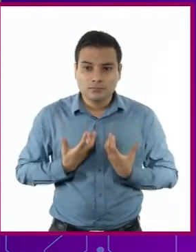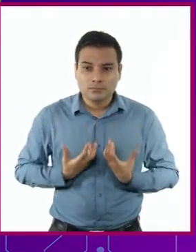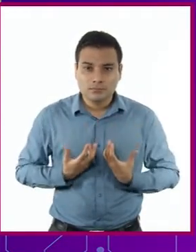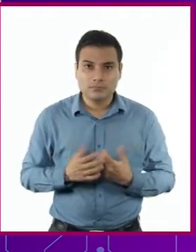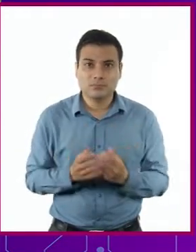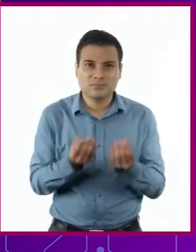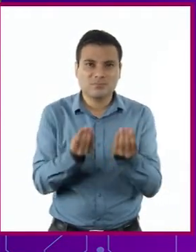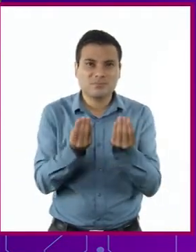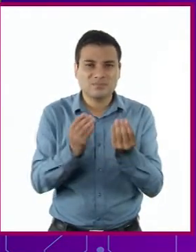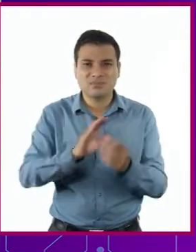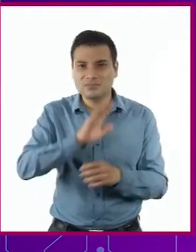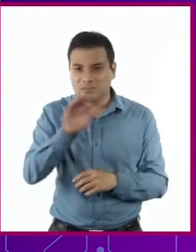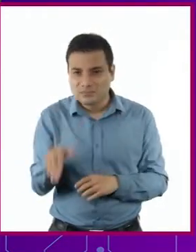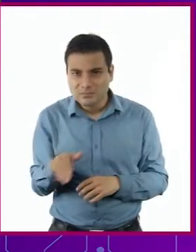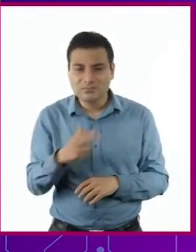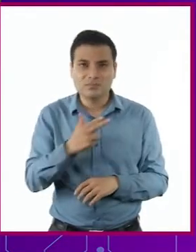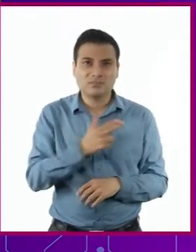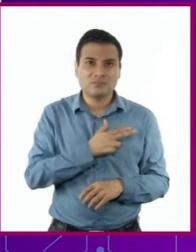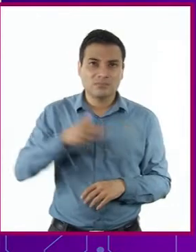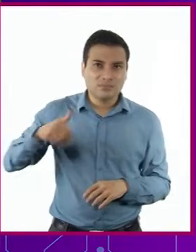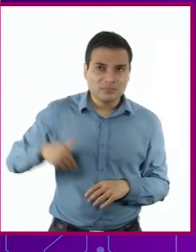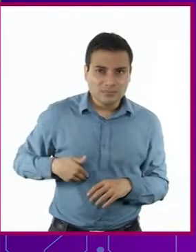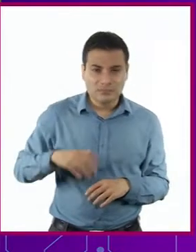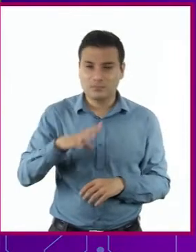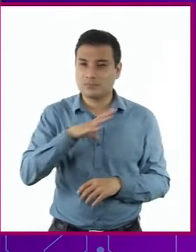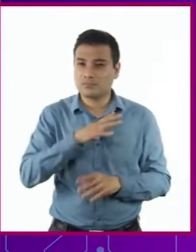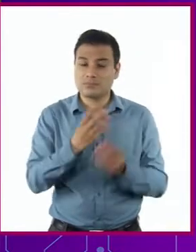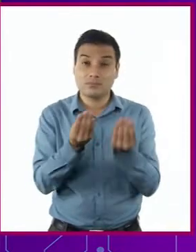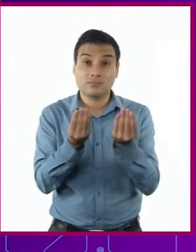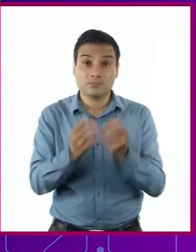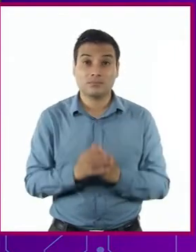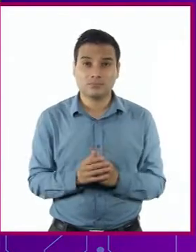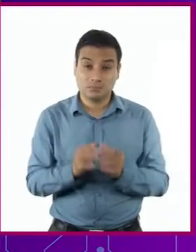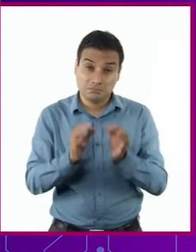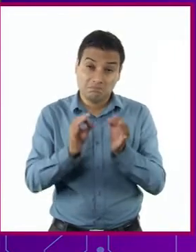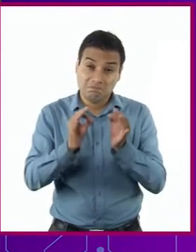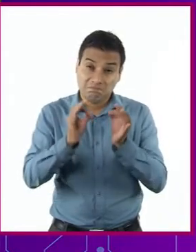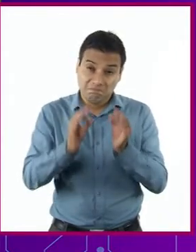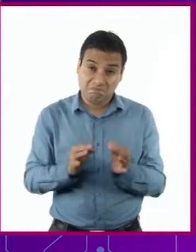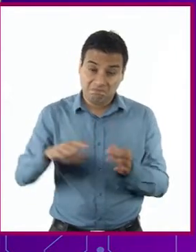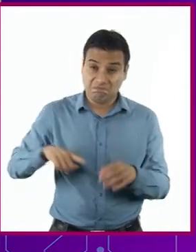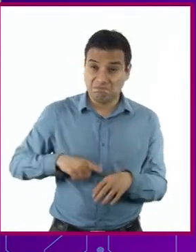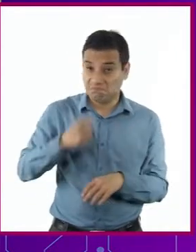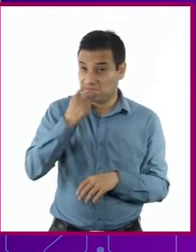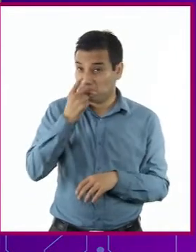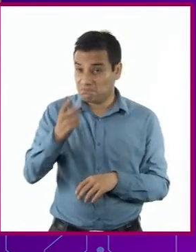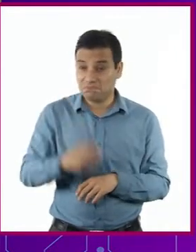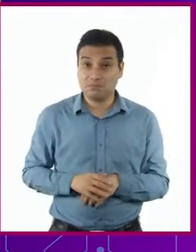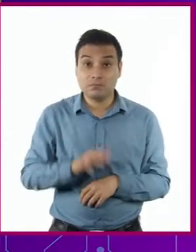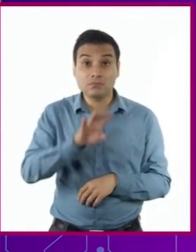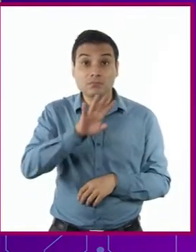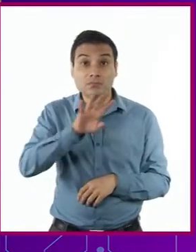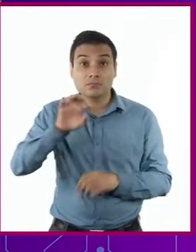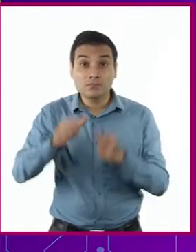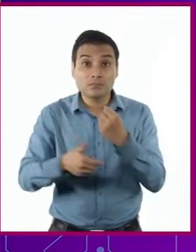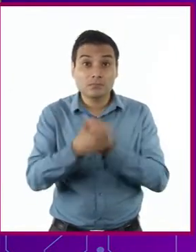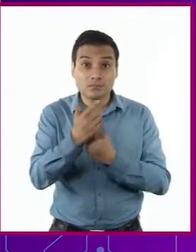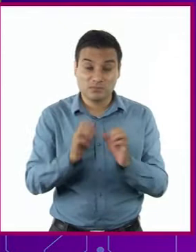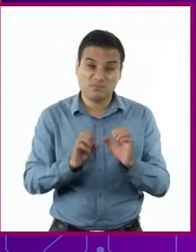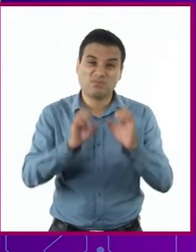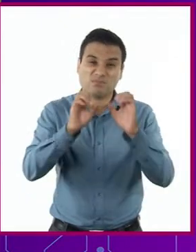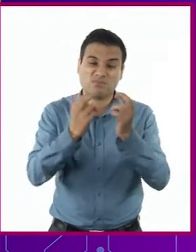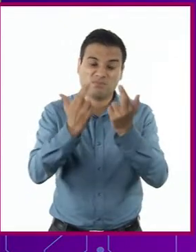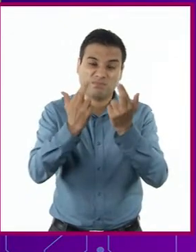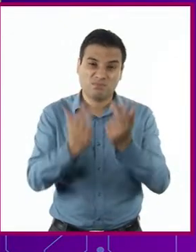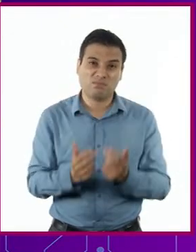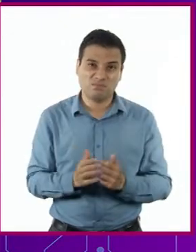escombros, heridos y muertos, la tragedia cubría a la nación. Las cifras oficiales reportaron que fueron 412 edificios los que